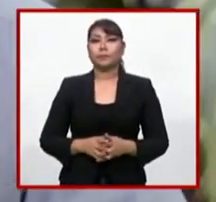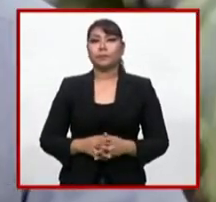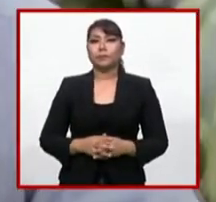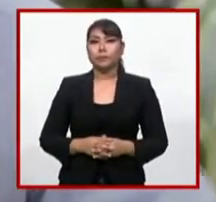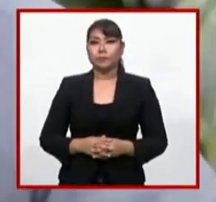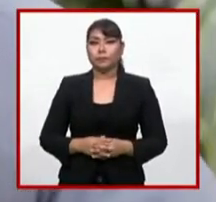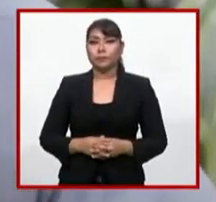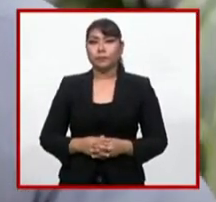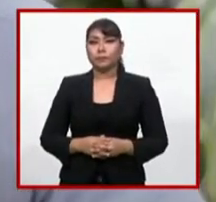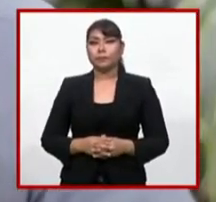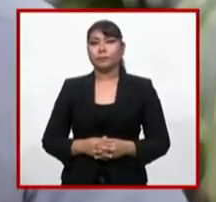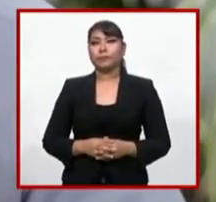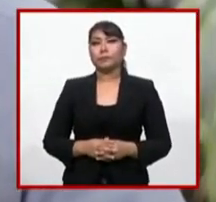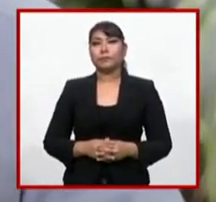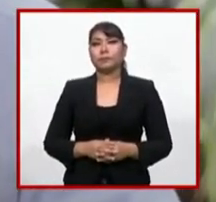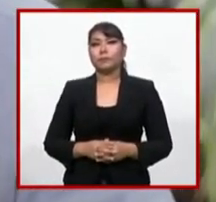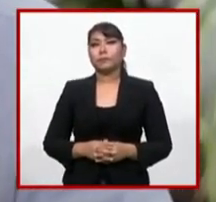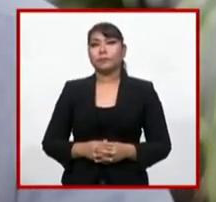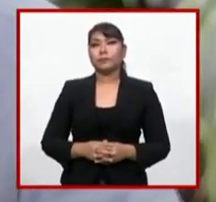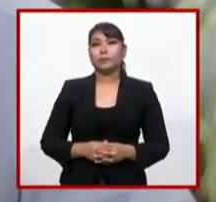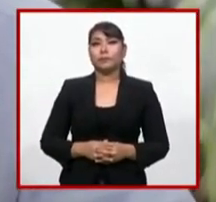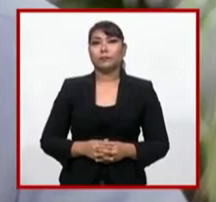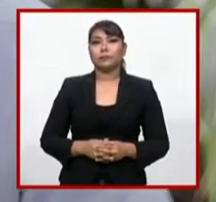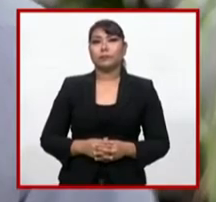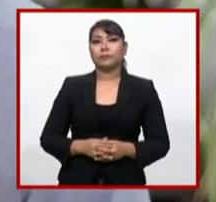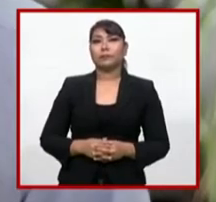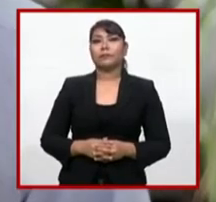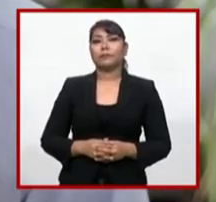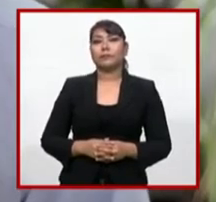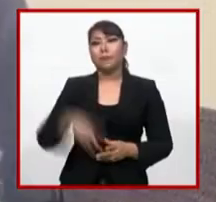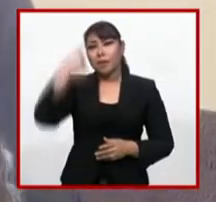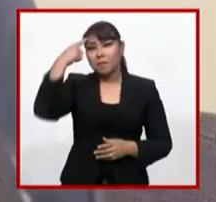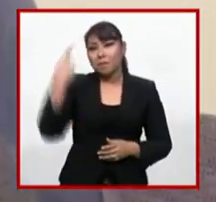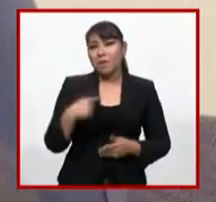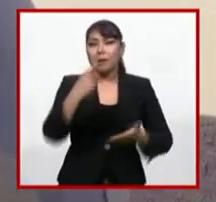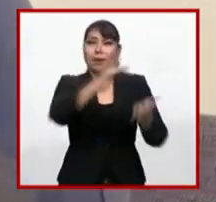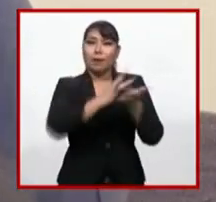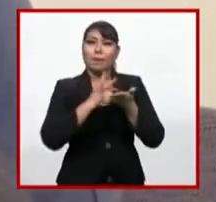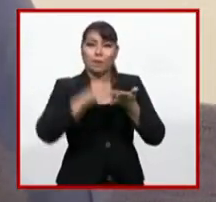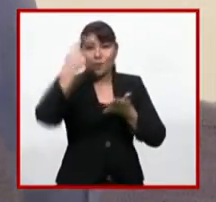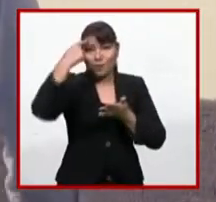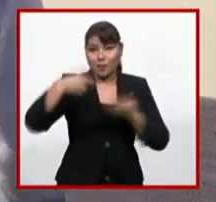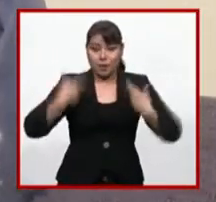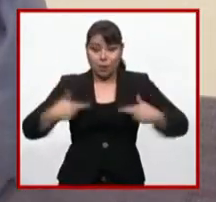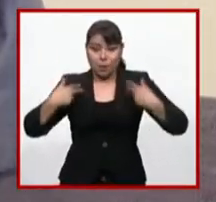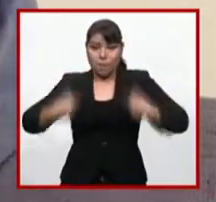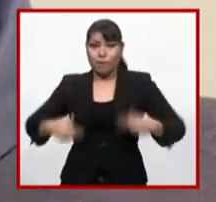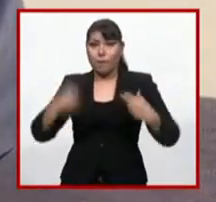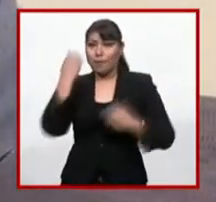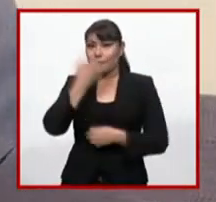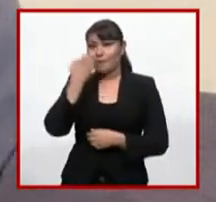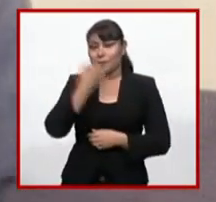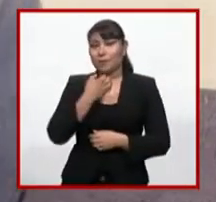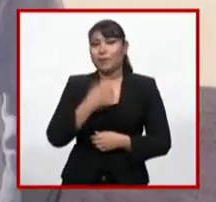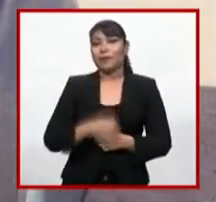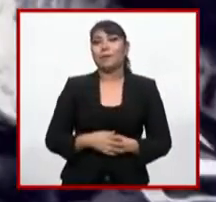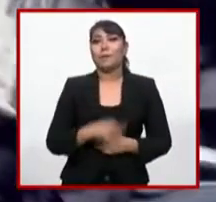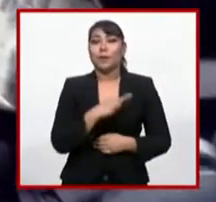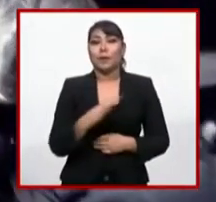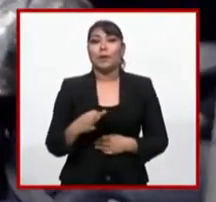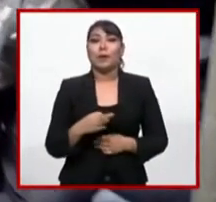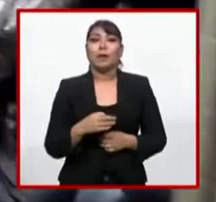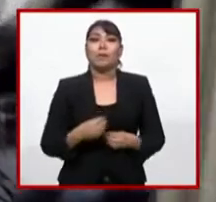Te capitaliza para enfrentar la temporada de entrega de uniformes. ¿Cambió mi vida con el crédito de Ban Oaxaca? Claro